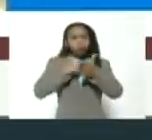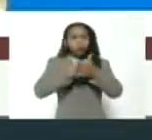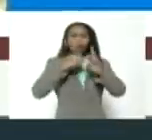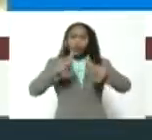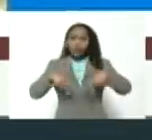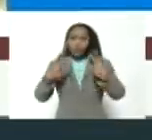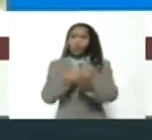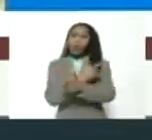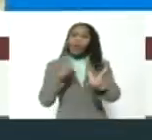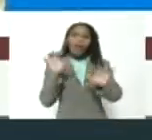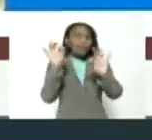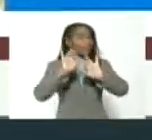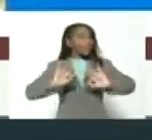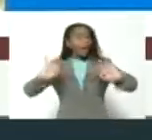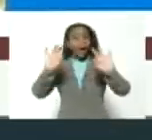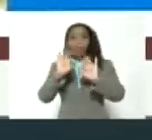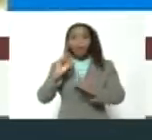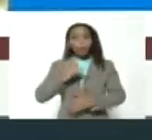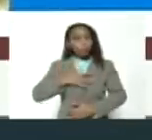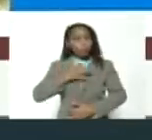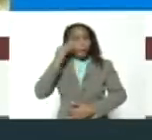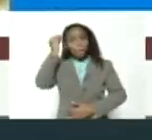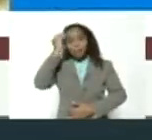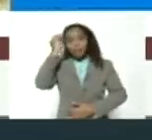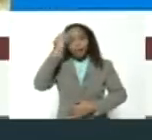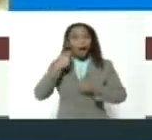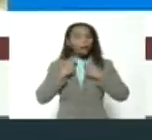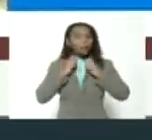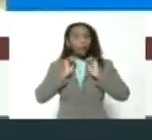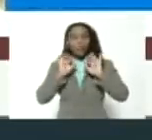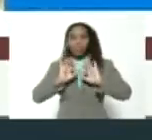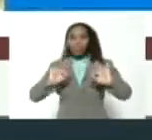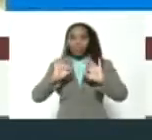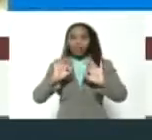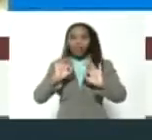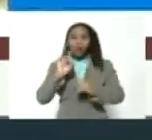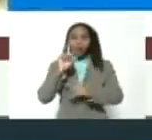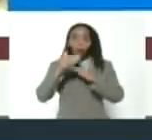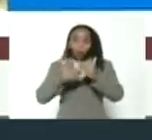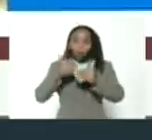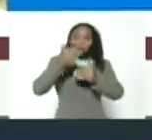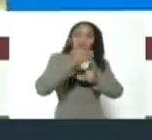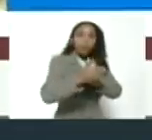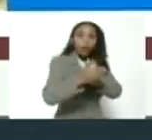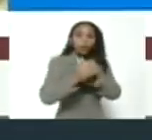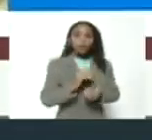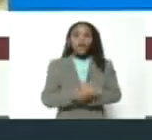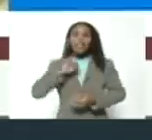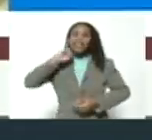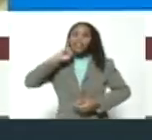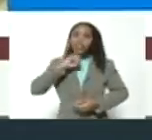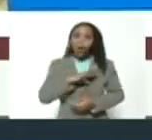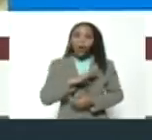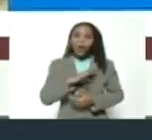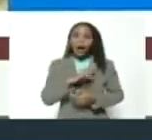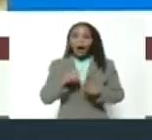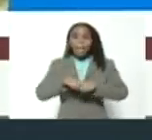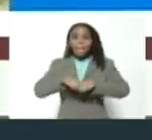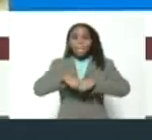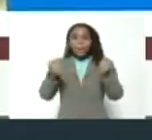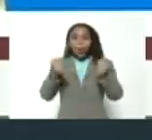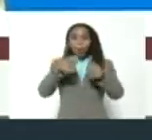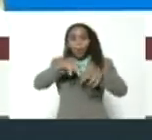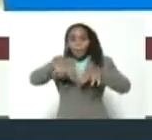neoliberalismo. Nadie podía pensar, Aristóbulo, que un día después la historia se partiría en